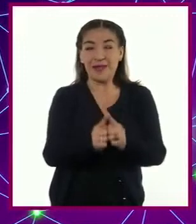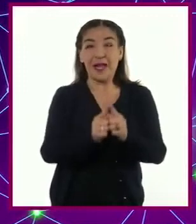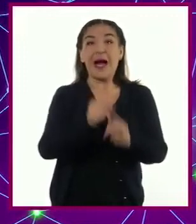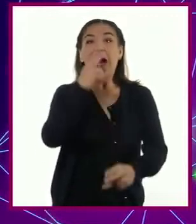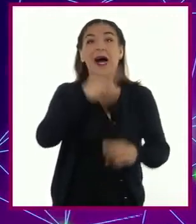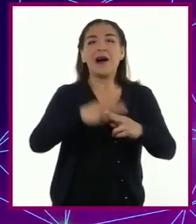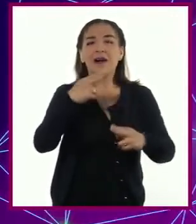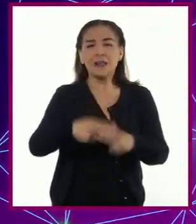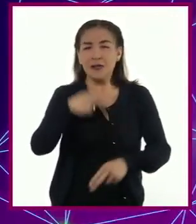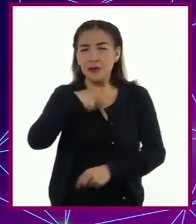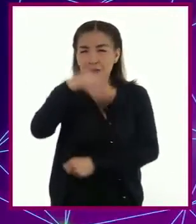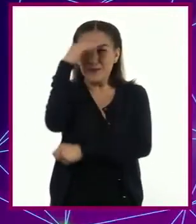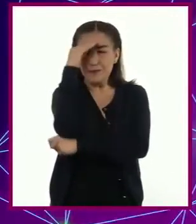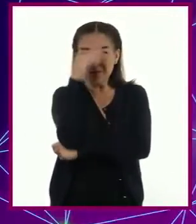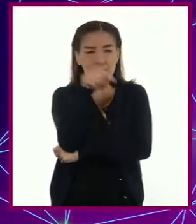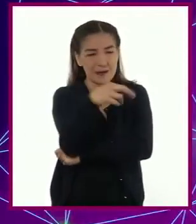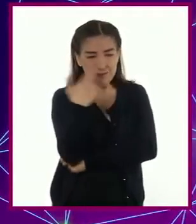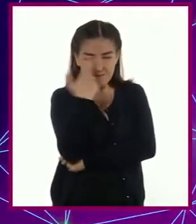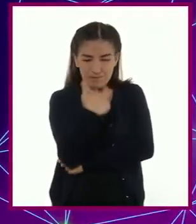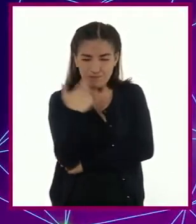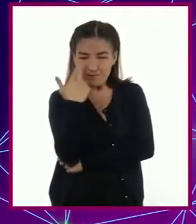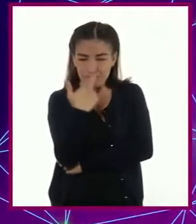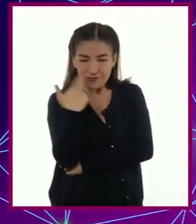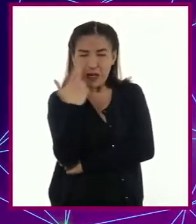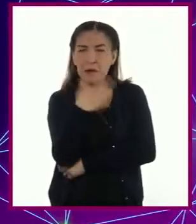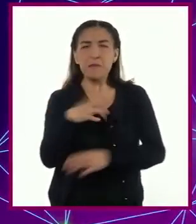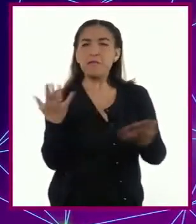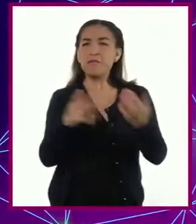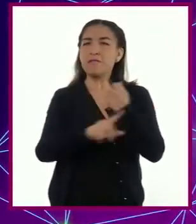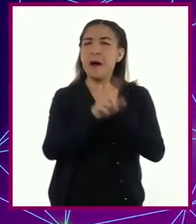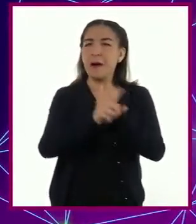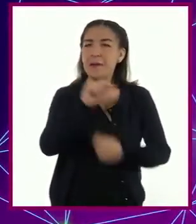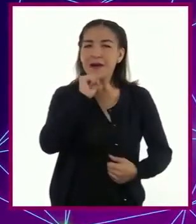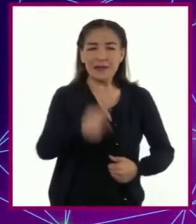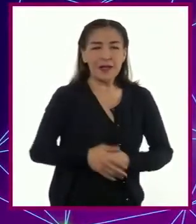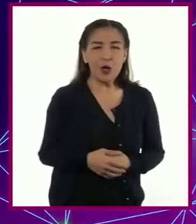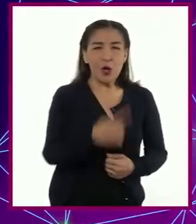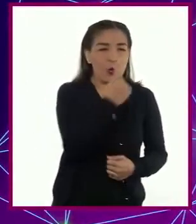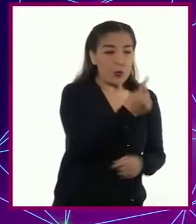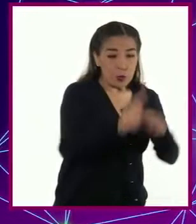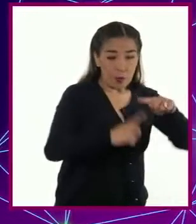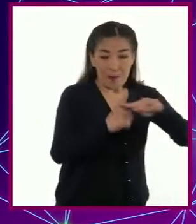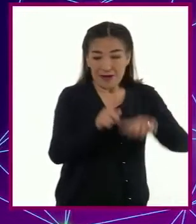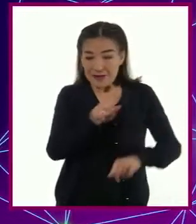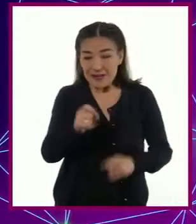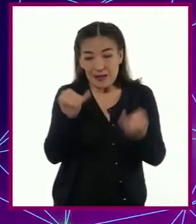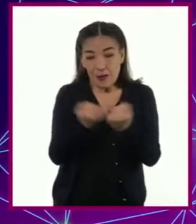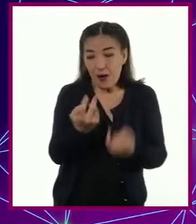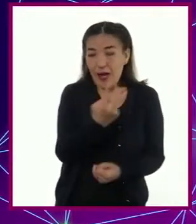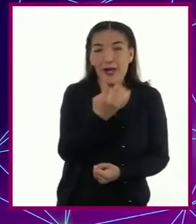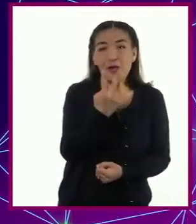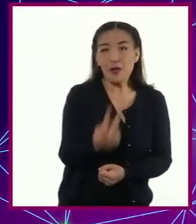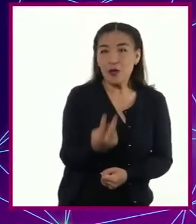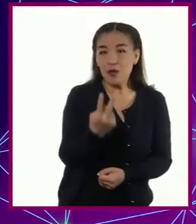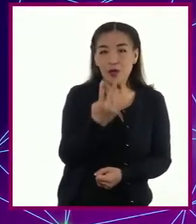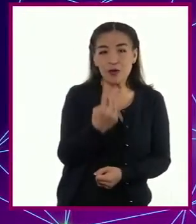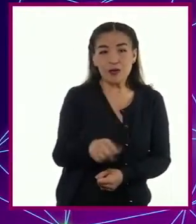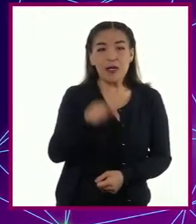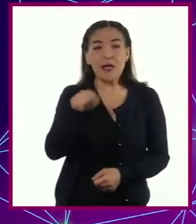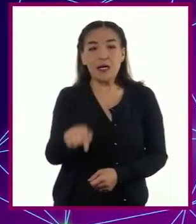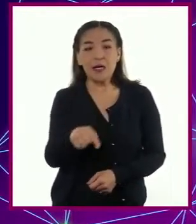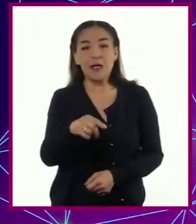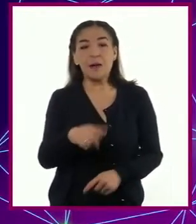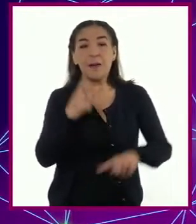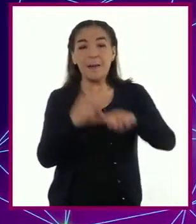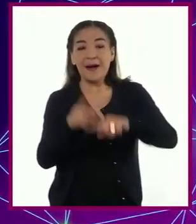el razonamiento sin problema. 1 más 100 igual a 2, más 99